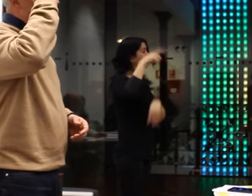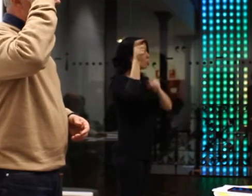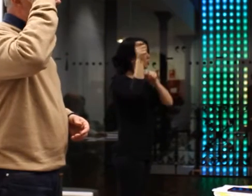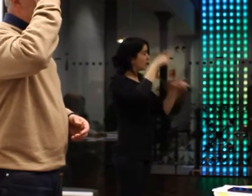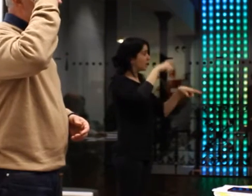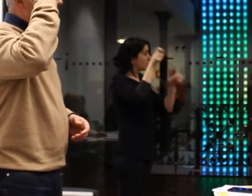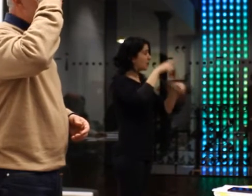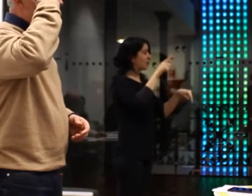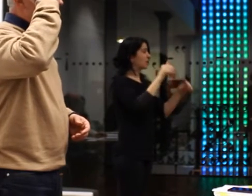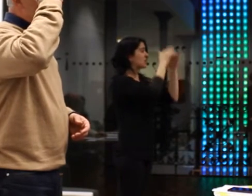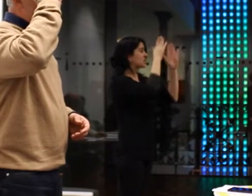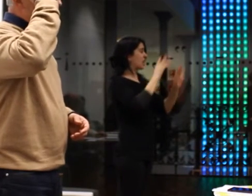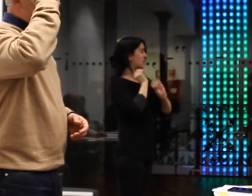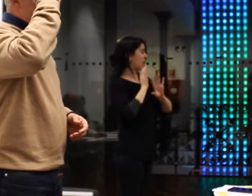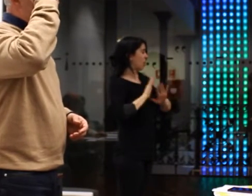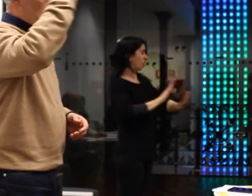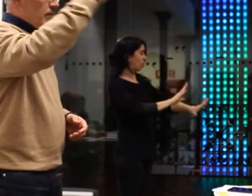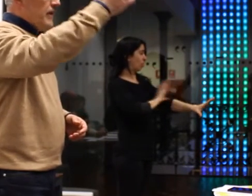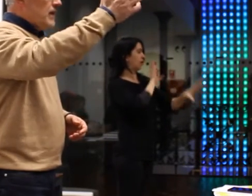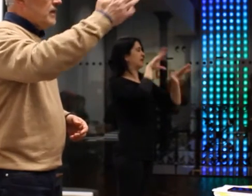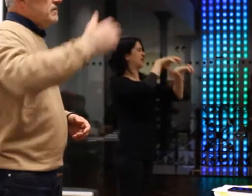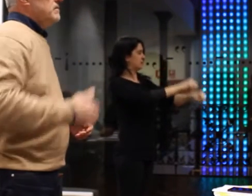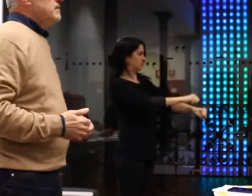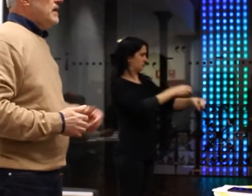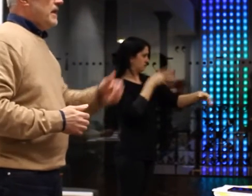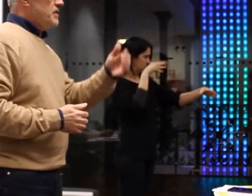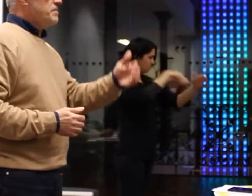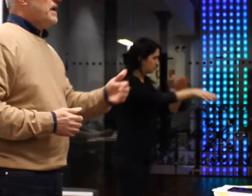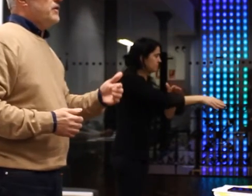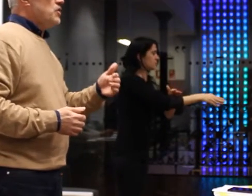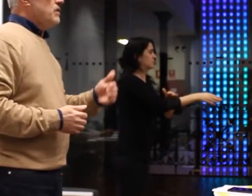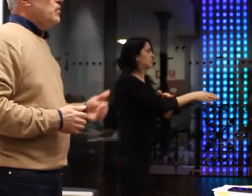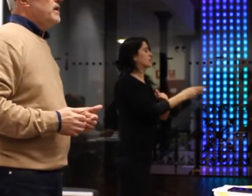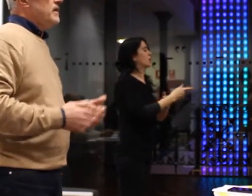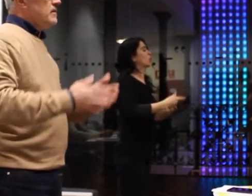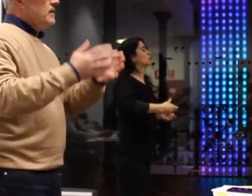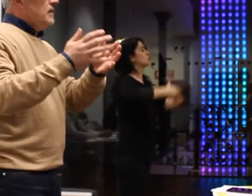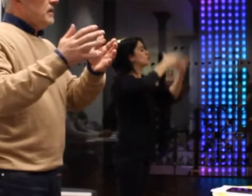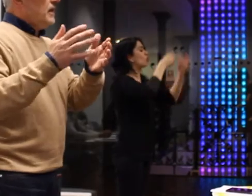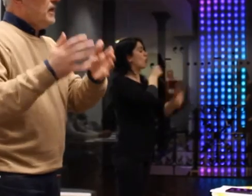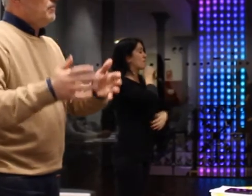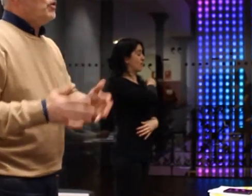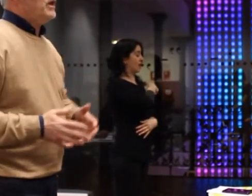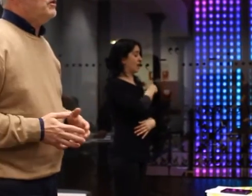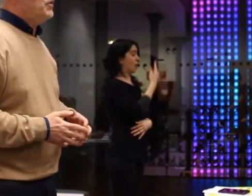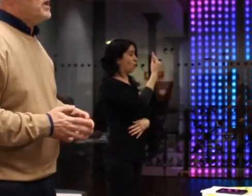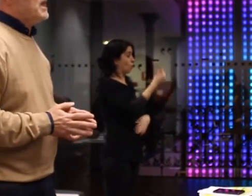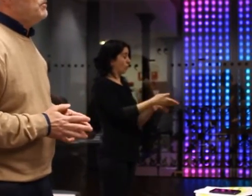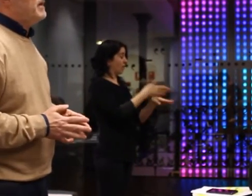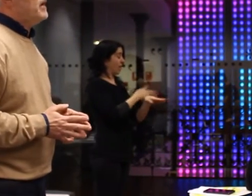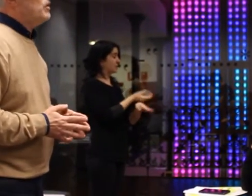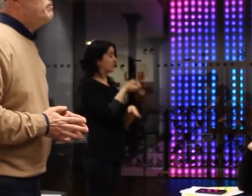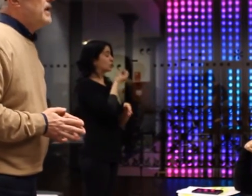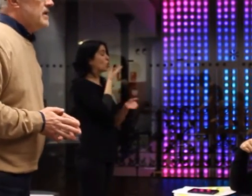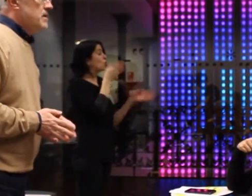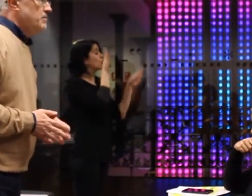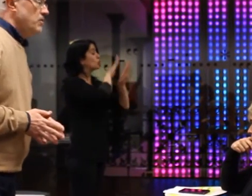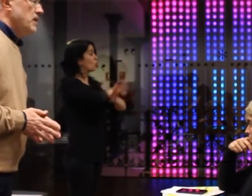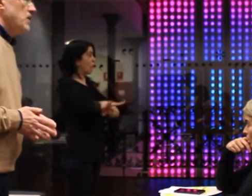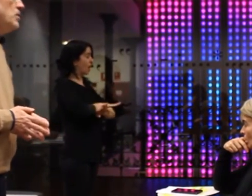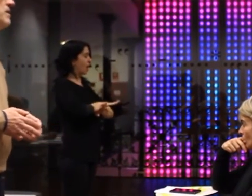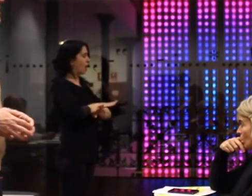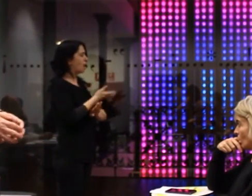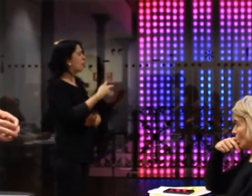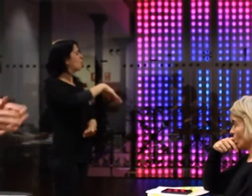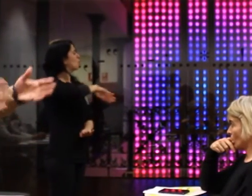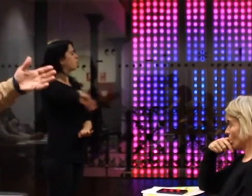abandonada en Torrevieja, la víspera de Nochebuena, murieron porque se alumbraban con velas y